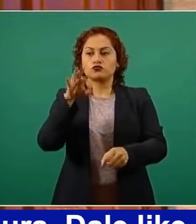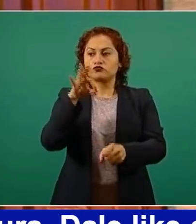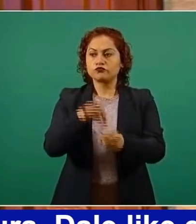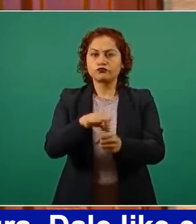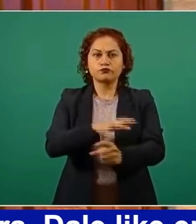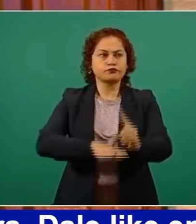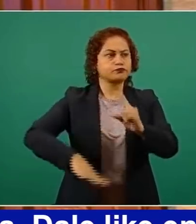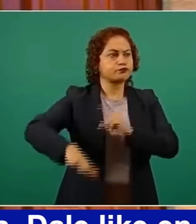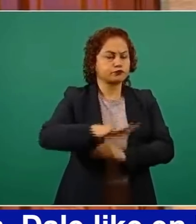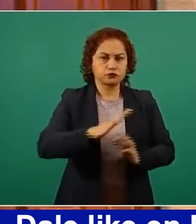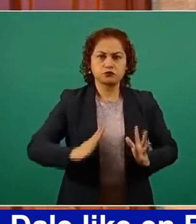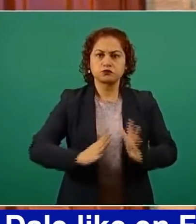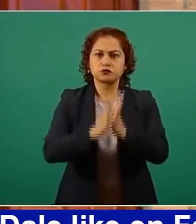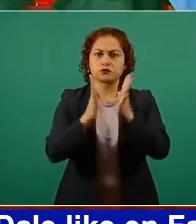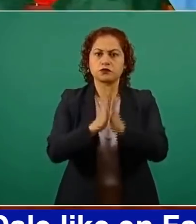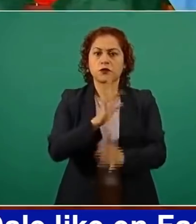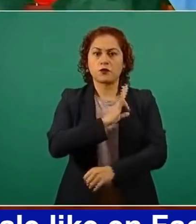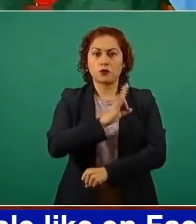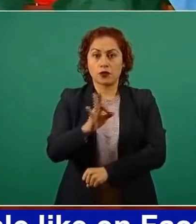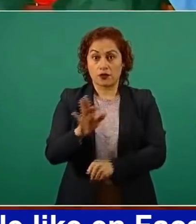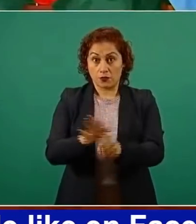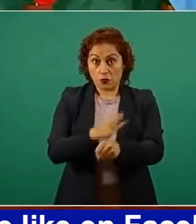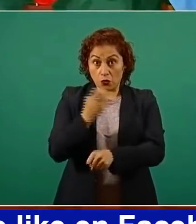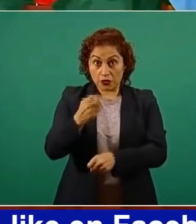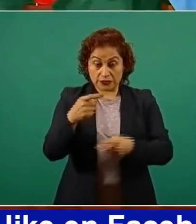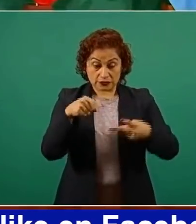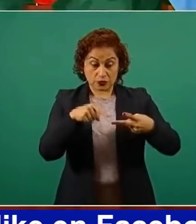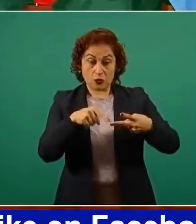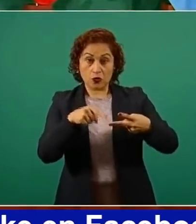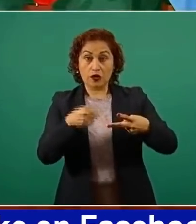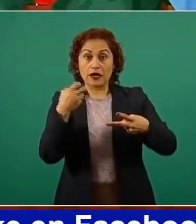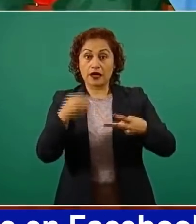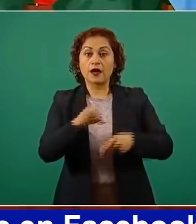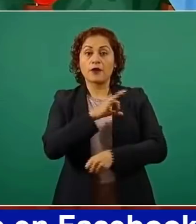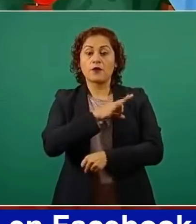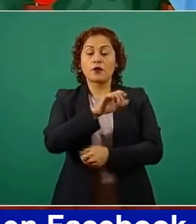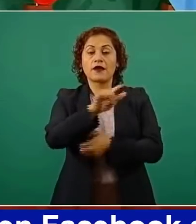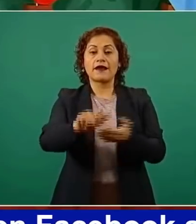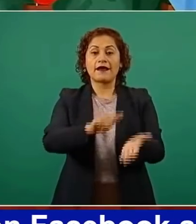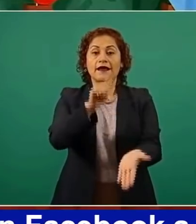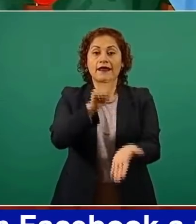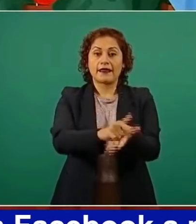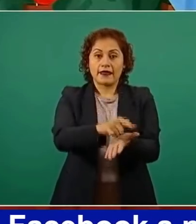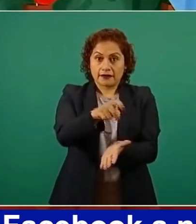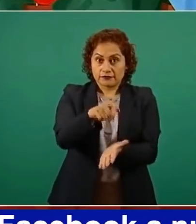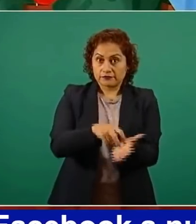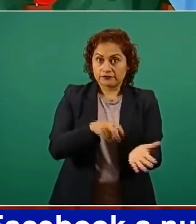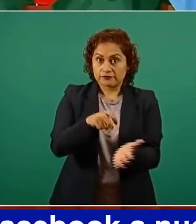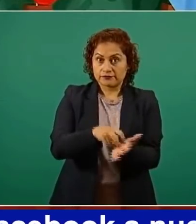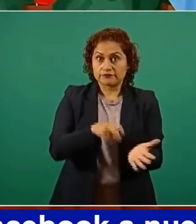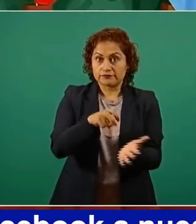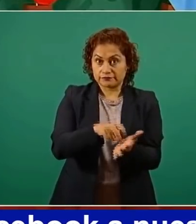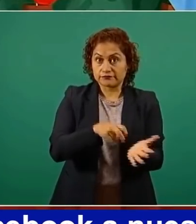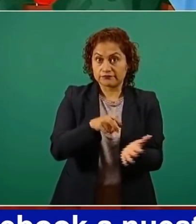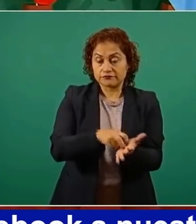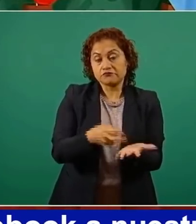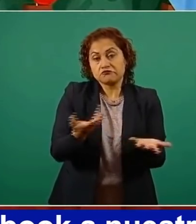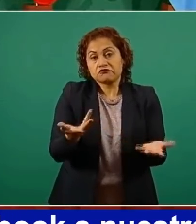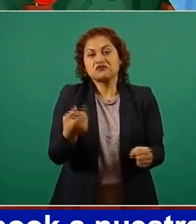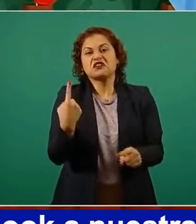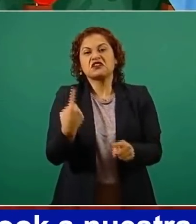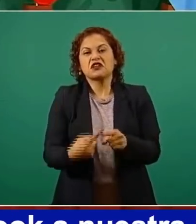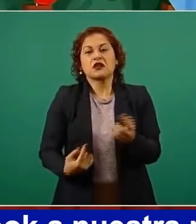Para lograr este último se necesita reformar la ley electoral y esto depende principalmente del pueblo,